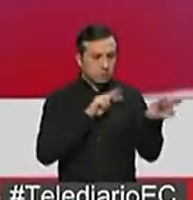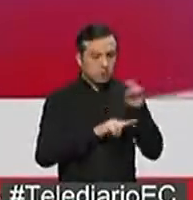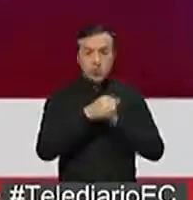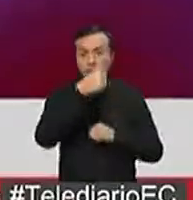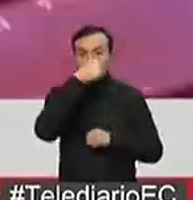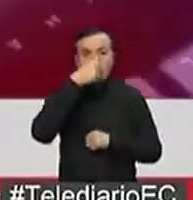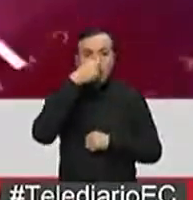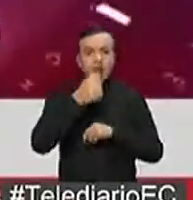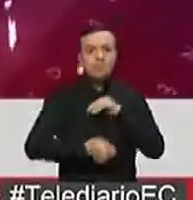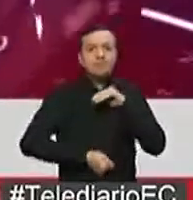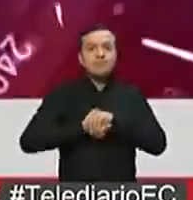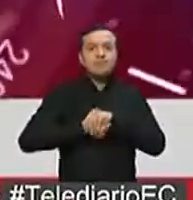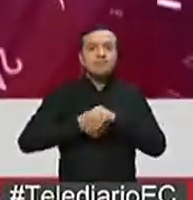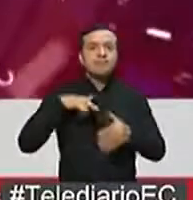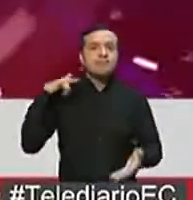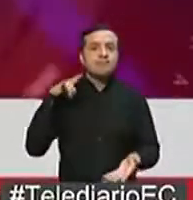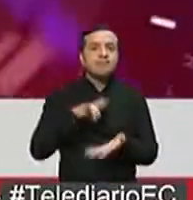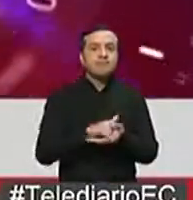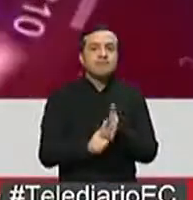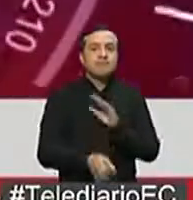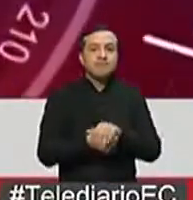en la aeronave.